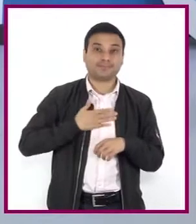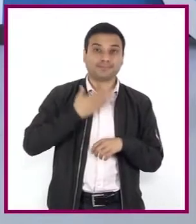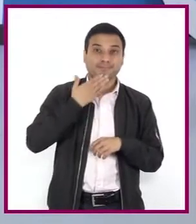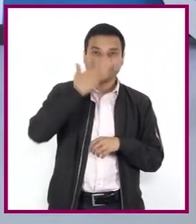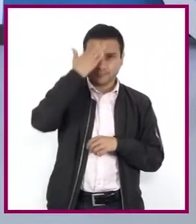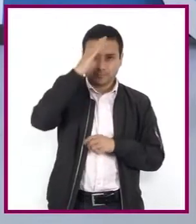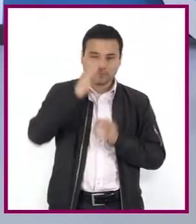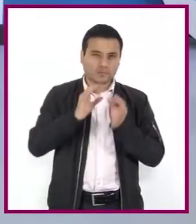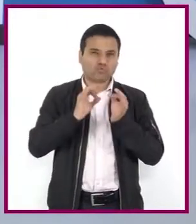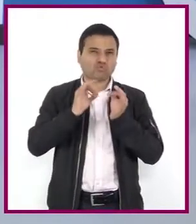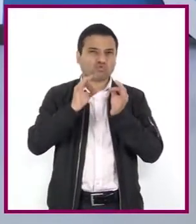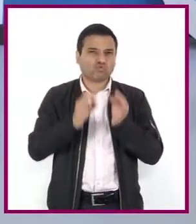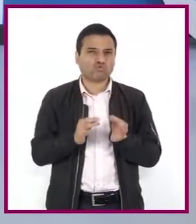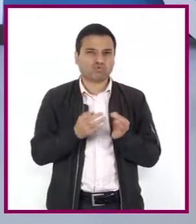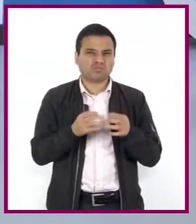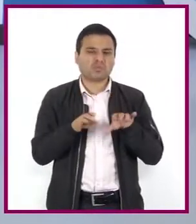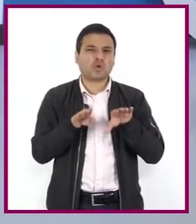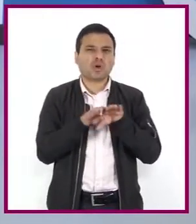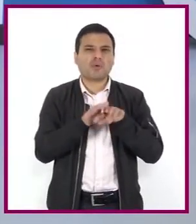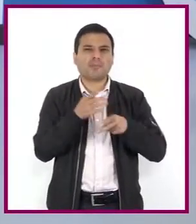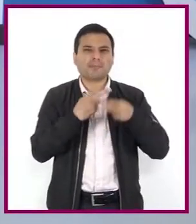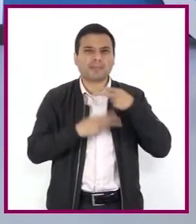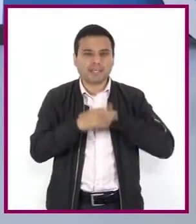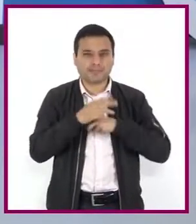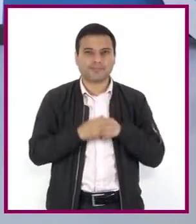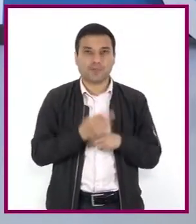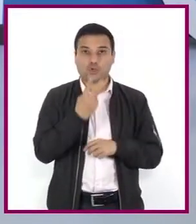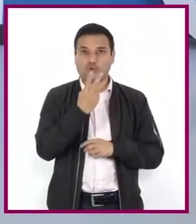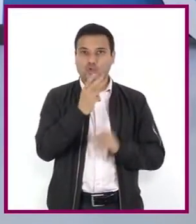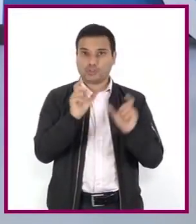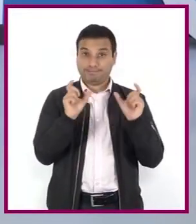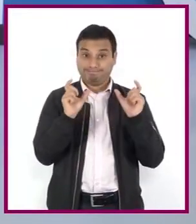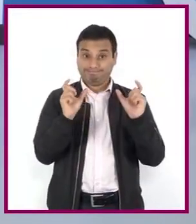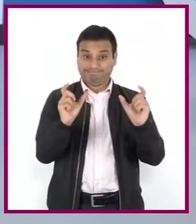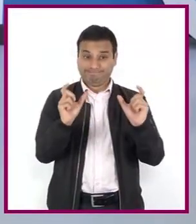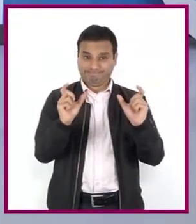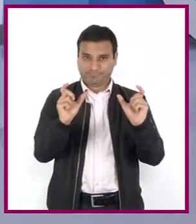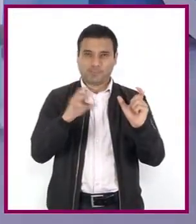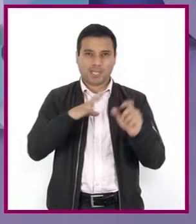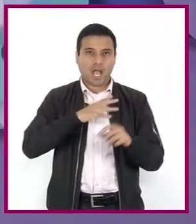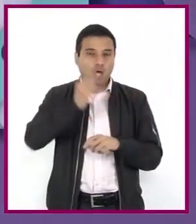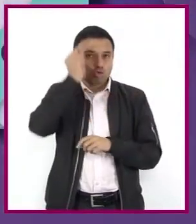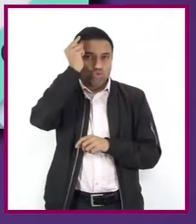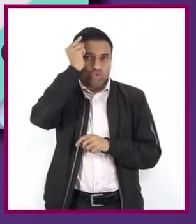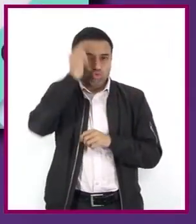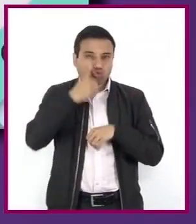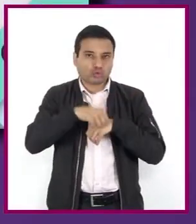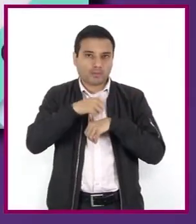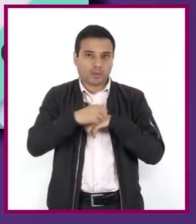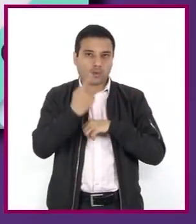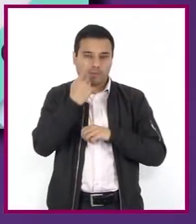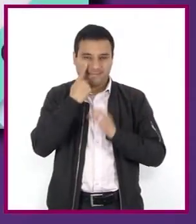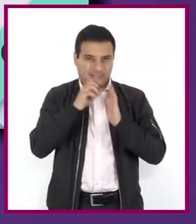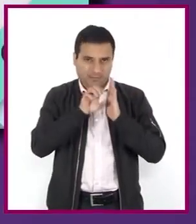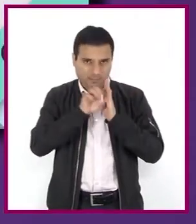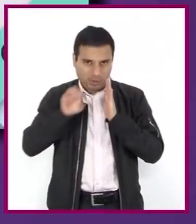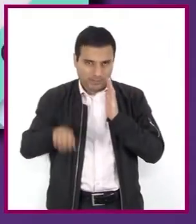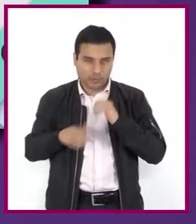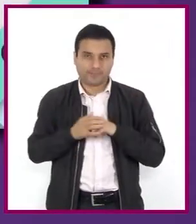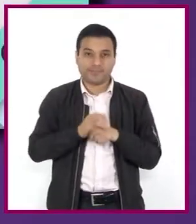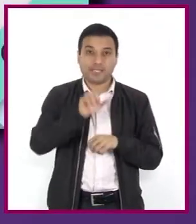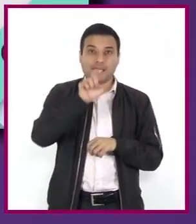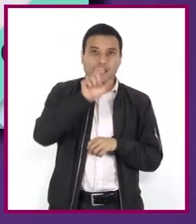se obtienen de la multiplicación de dos términos con exponente 1. Por ejemplo, al multiplicar x por